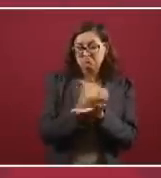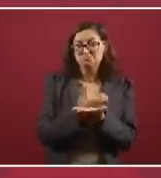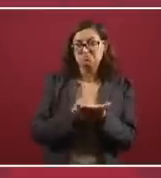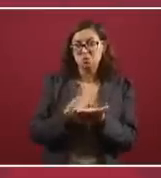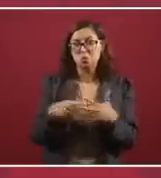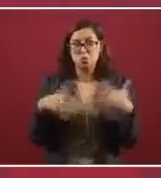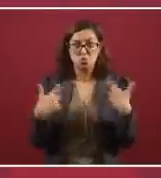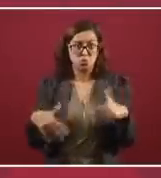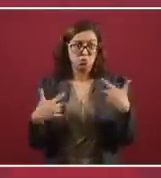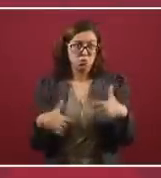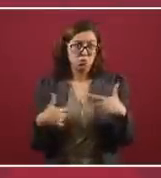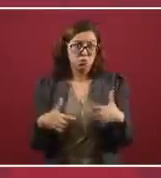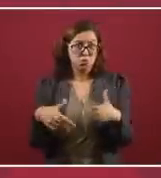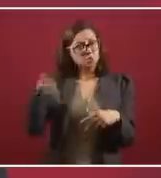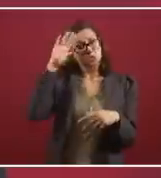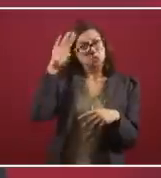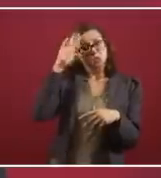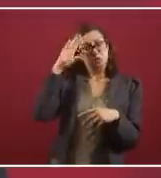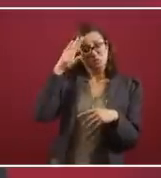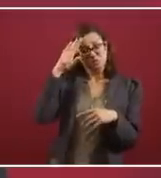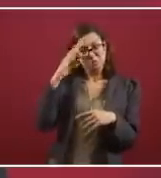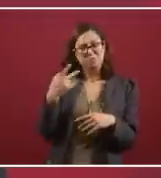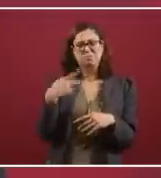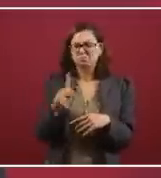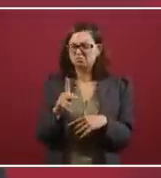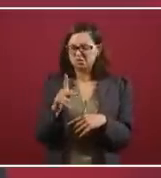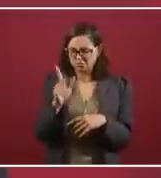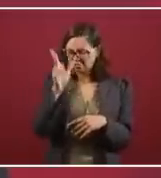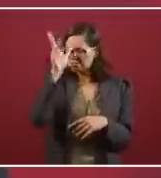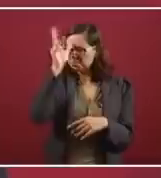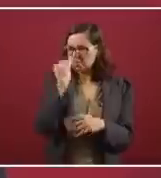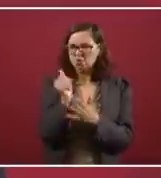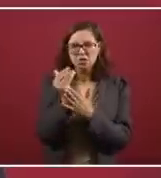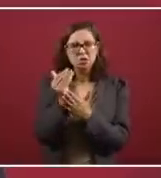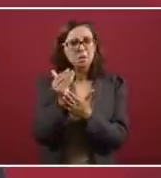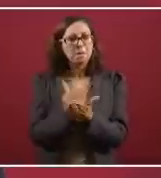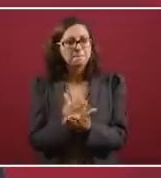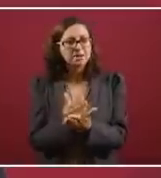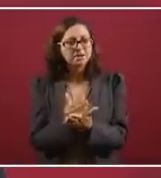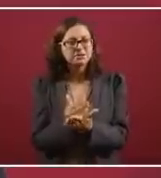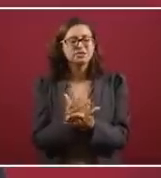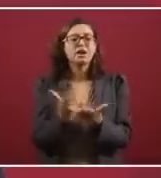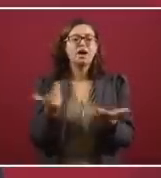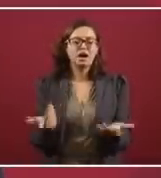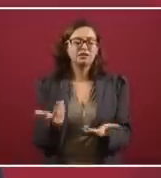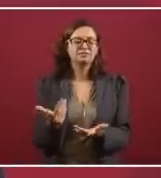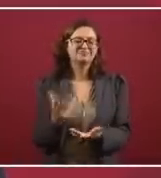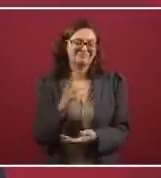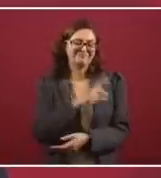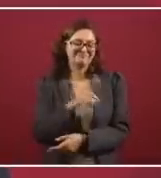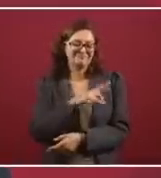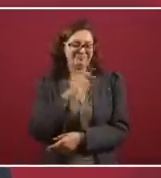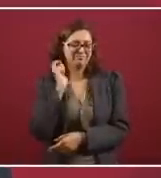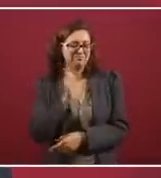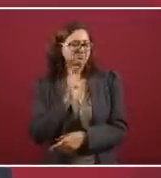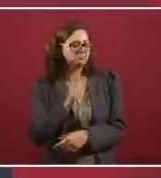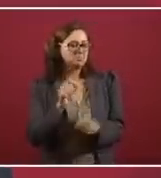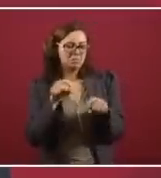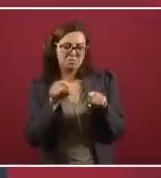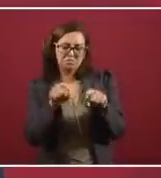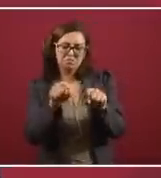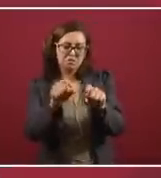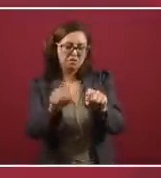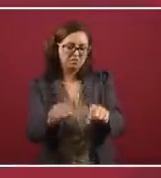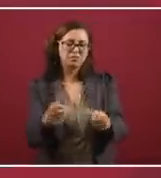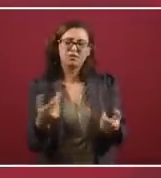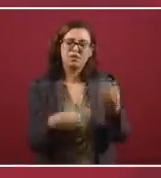montos más importantes, pero que la solución de pago plano creo que fue benéfica para